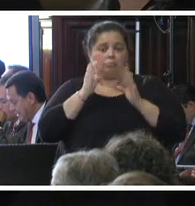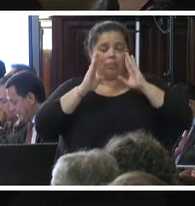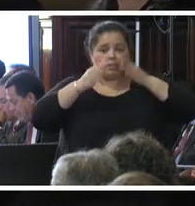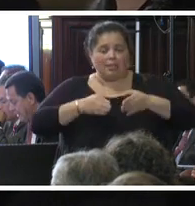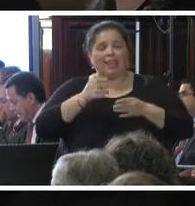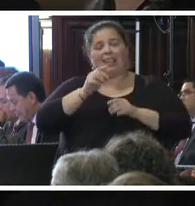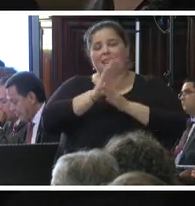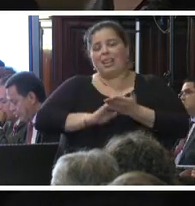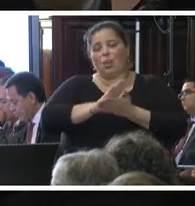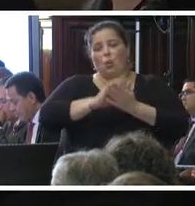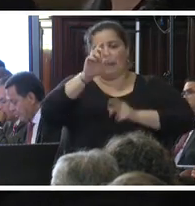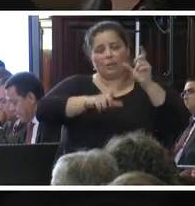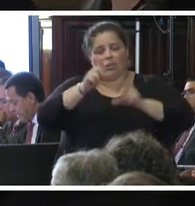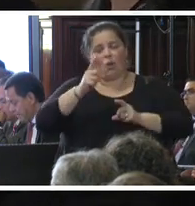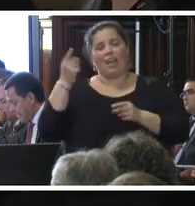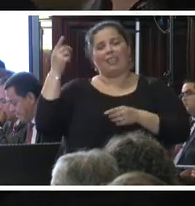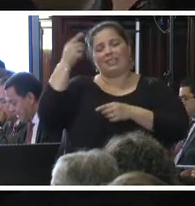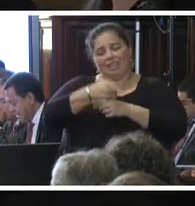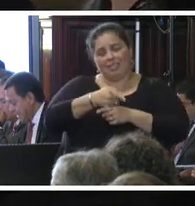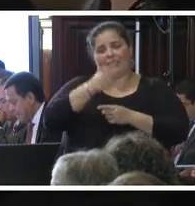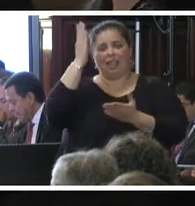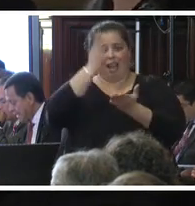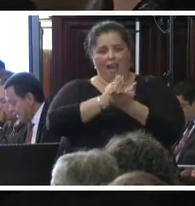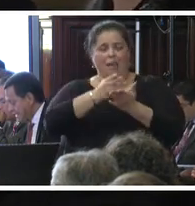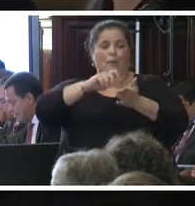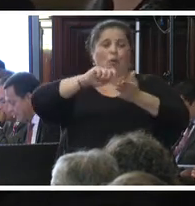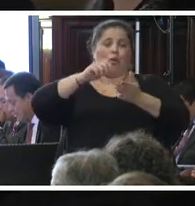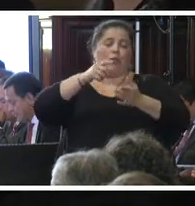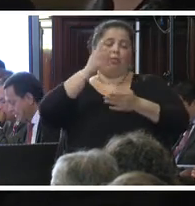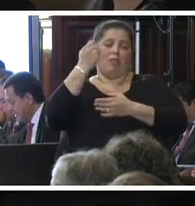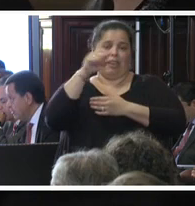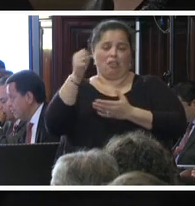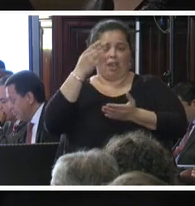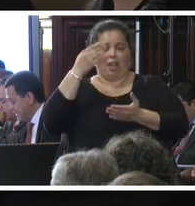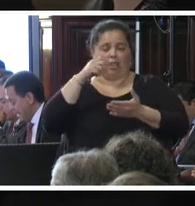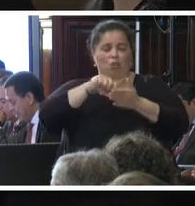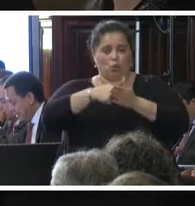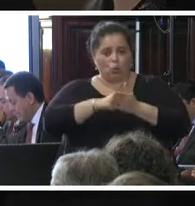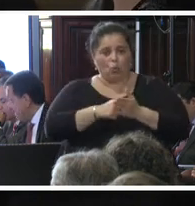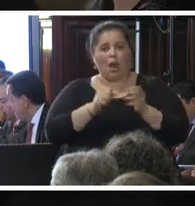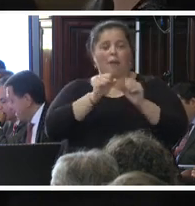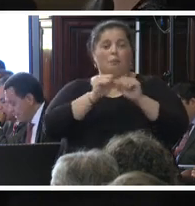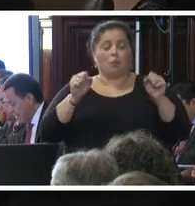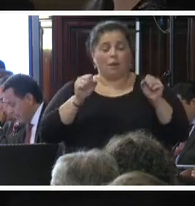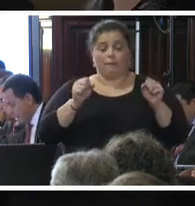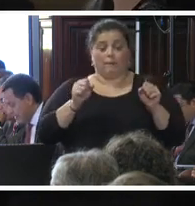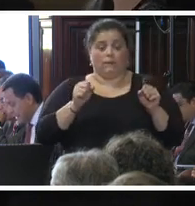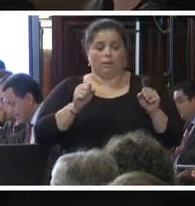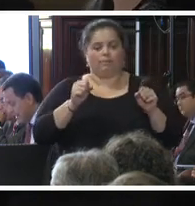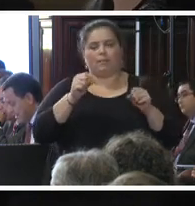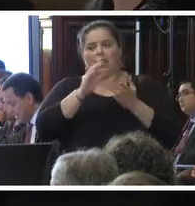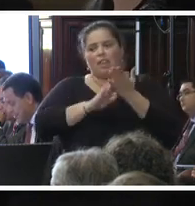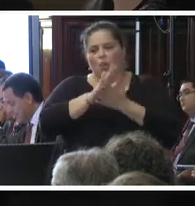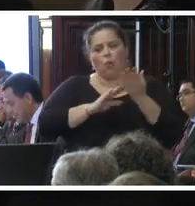procesada o sentenciada por el delito de tortura pueda beneficiarse de inmunidades, indultos, amnistías o figuras análogas. Ninguna prueba